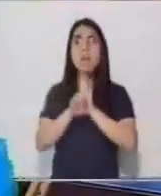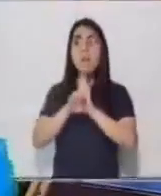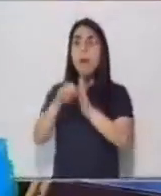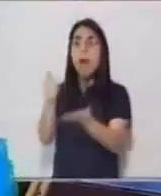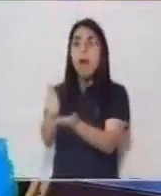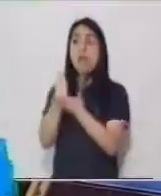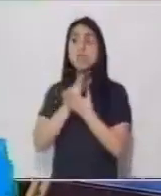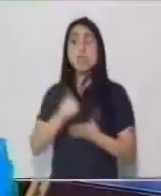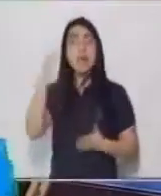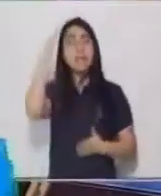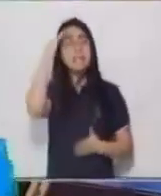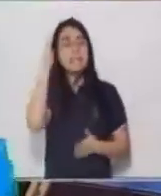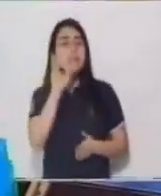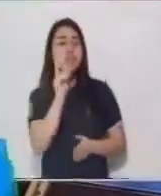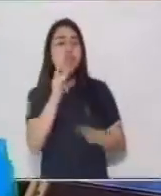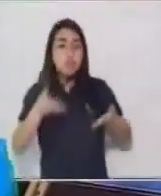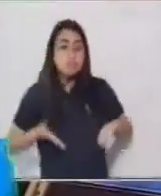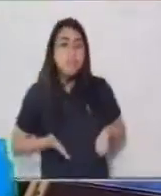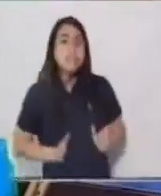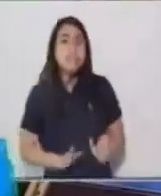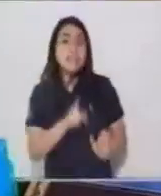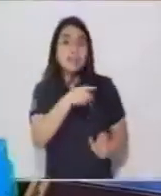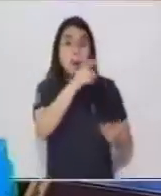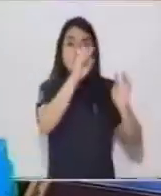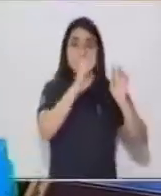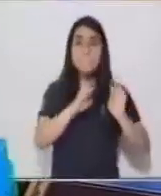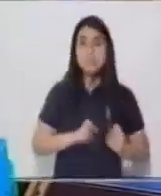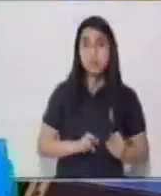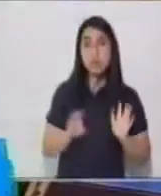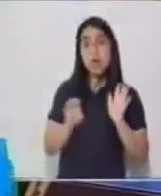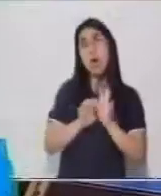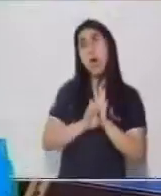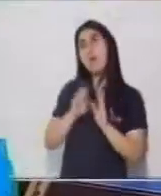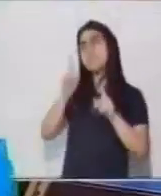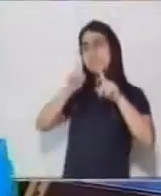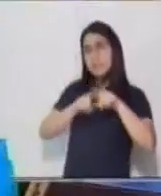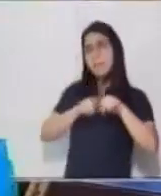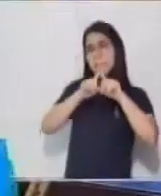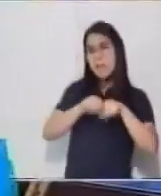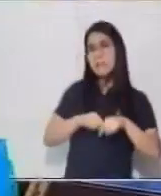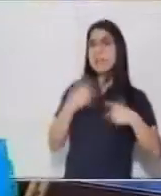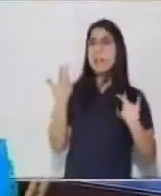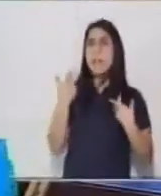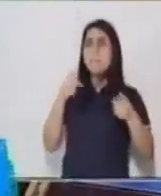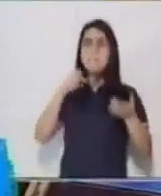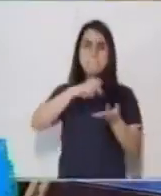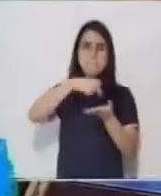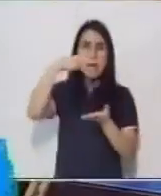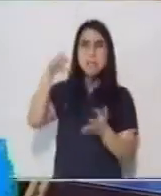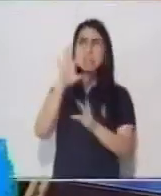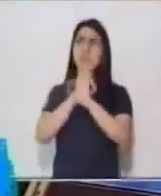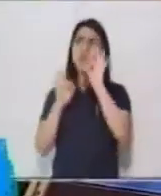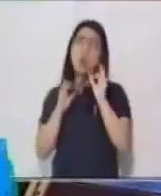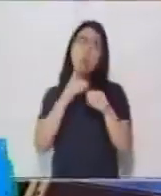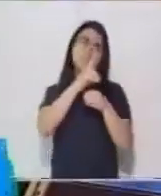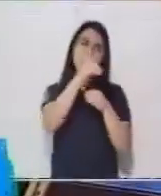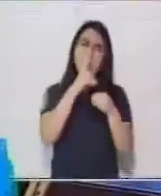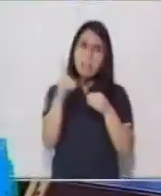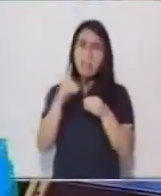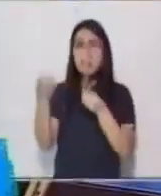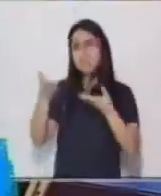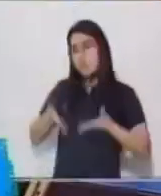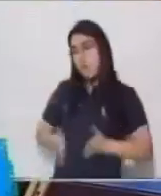Si tú vives, por ejemplo, en Palín, eres palineco. Si vives en Escuintla, escuintleco. Si vives en,